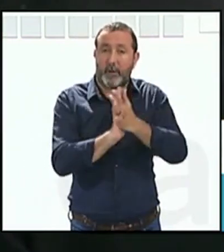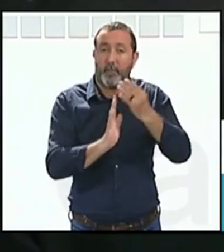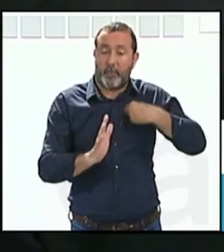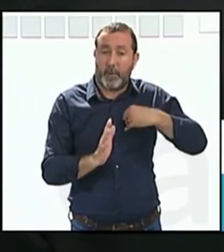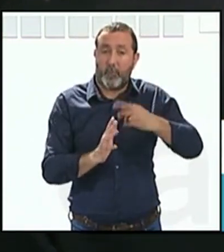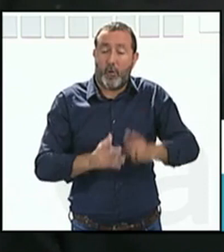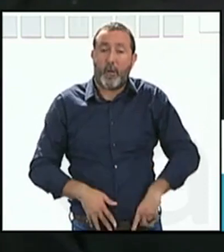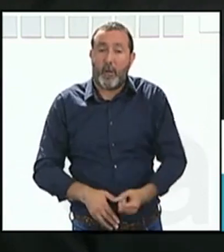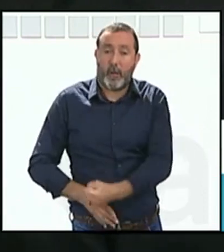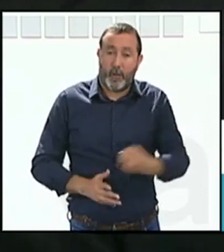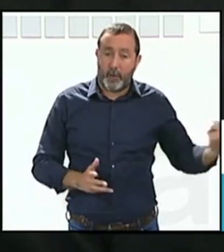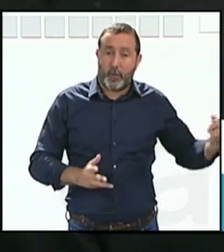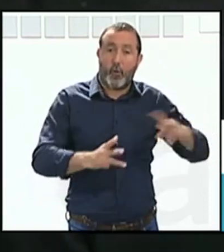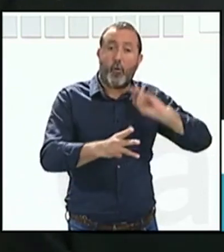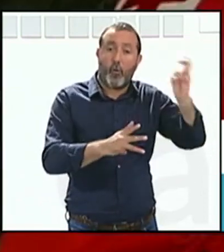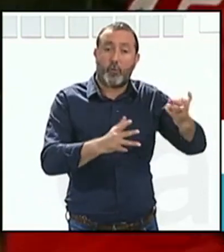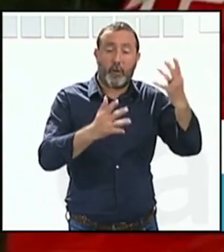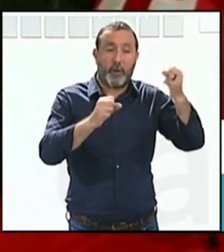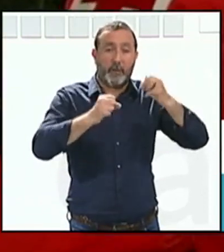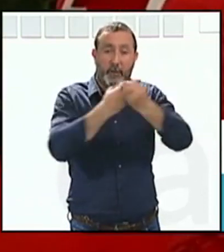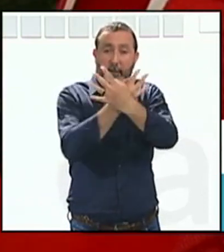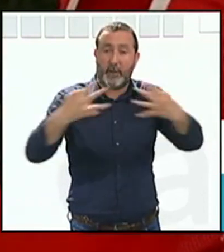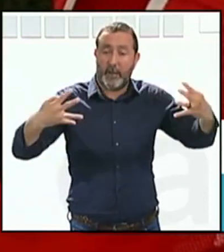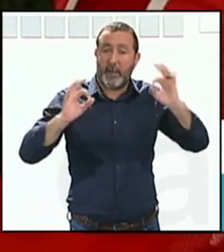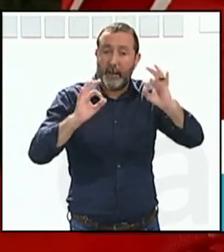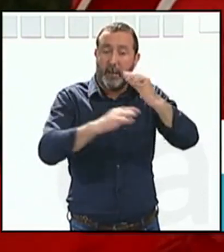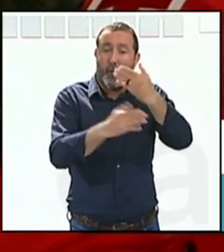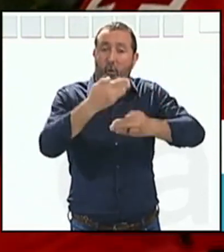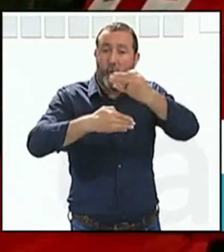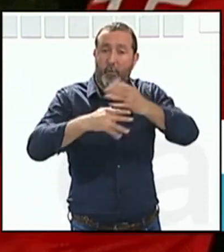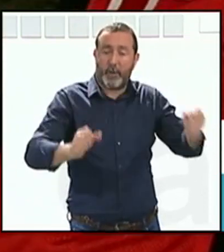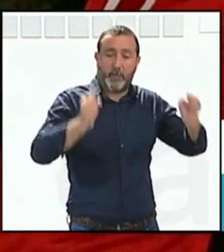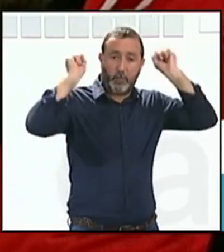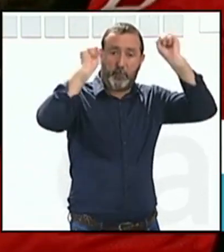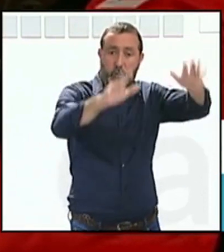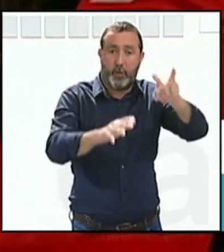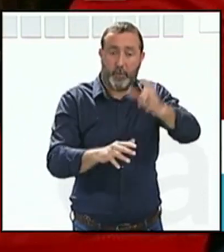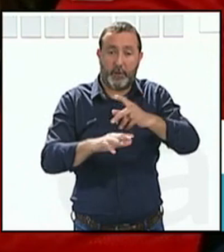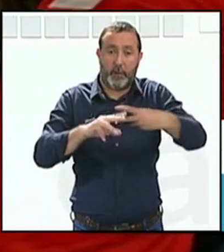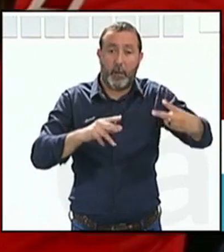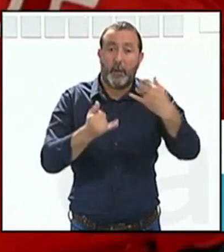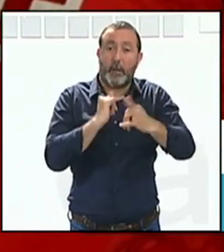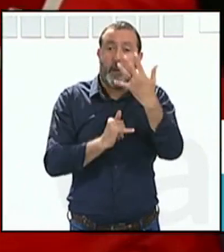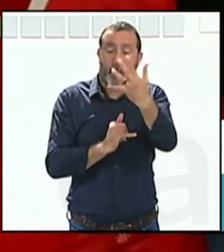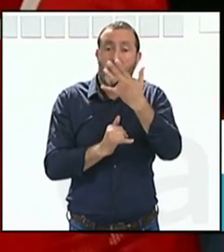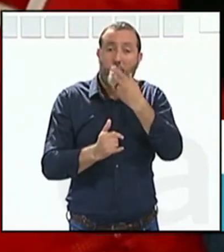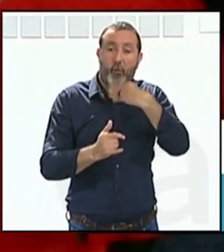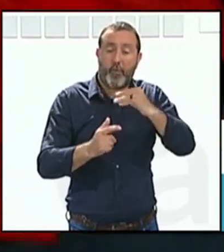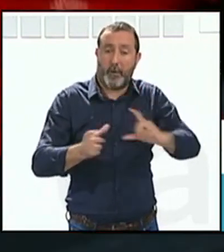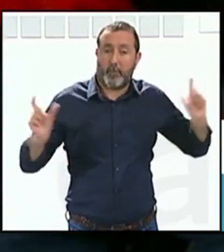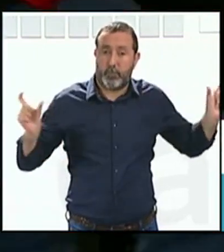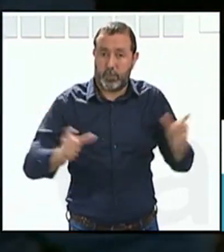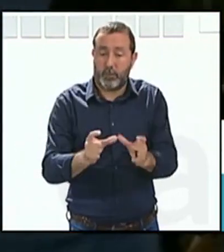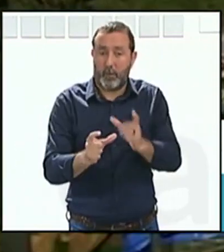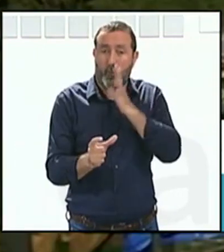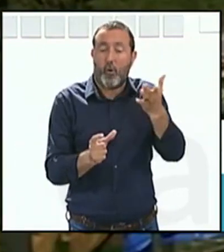su propio cinturón y otro a una valla de obra y arrojarla sobre las víctimas los cinco menores fueron detenidos como presuntos autores